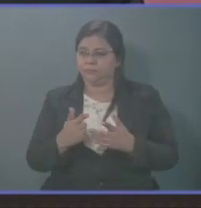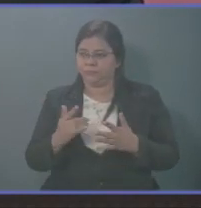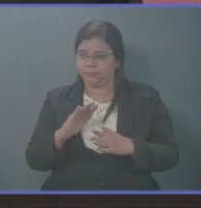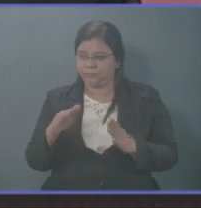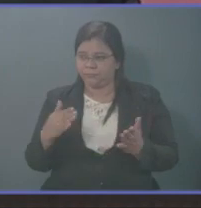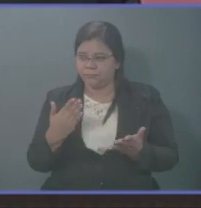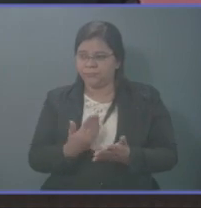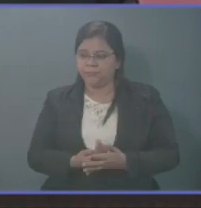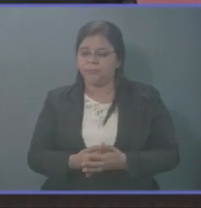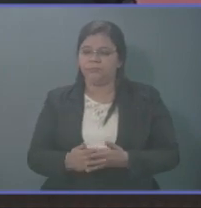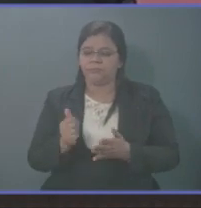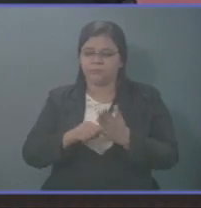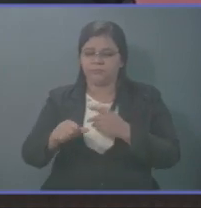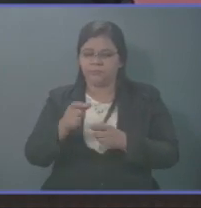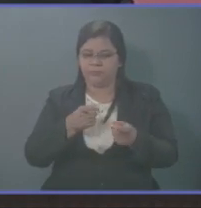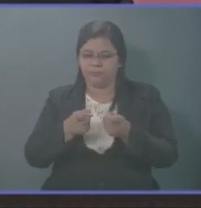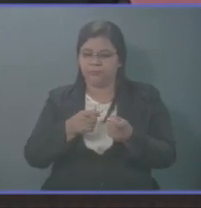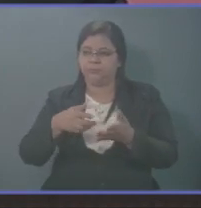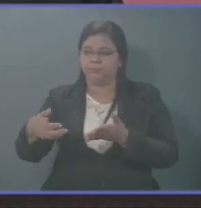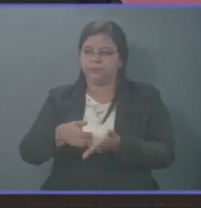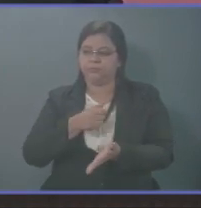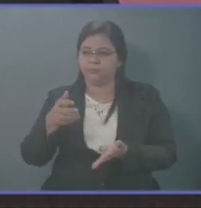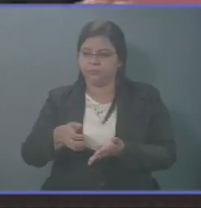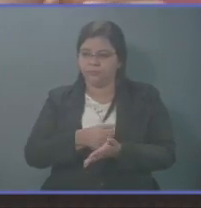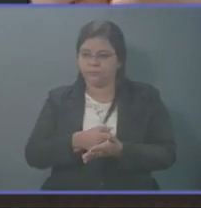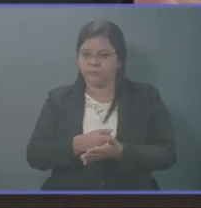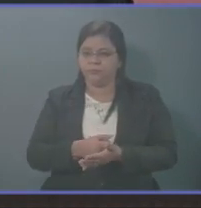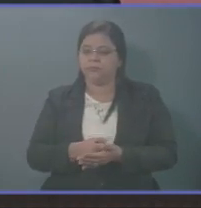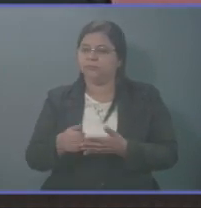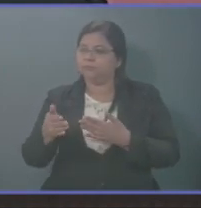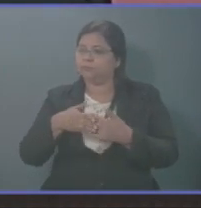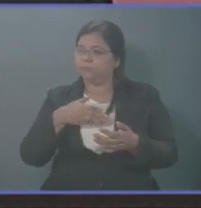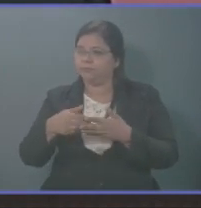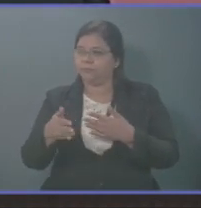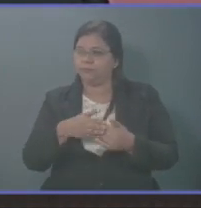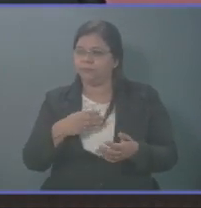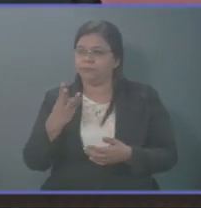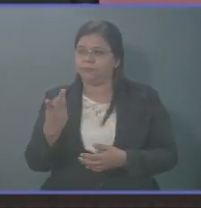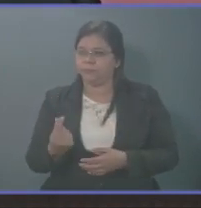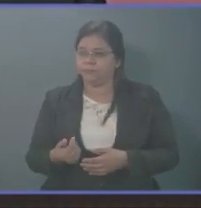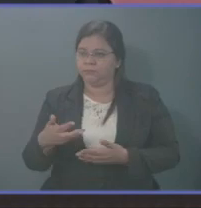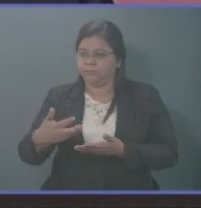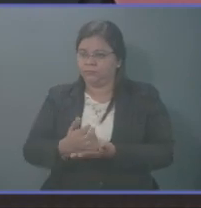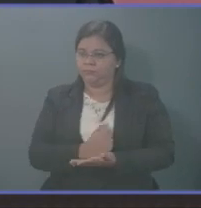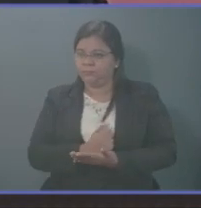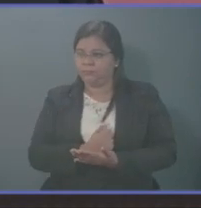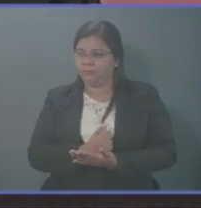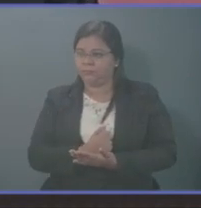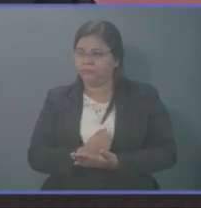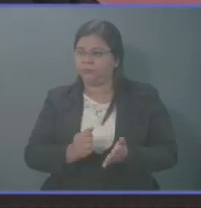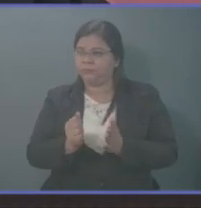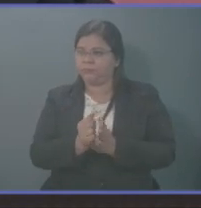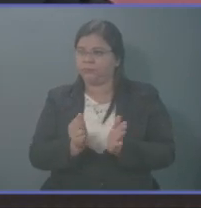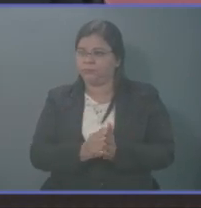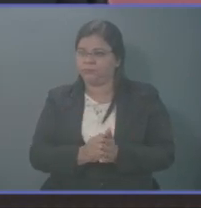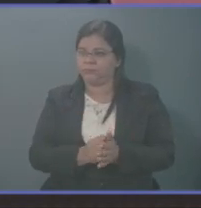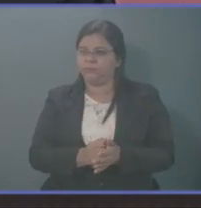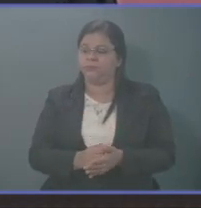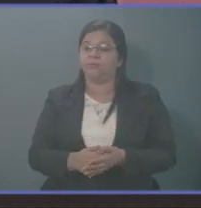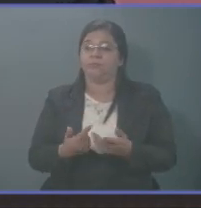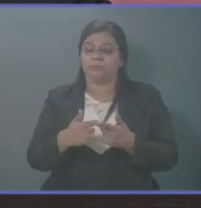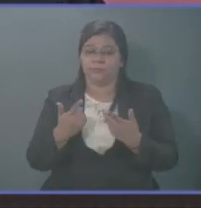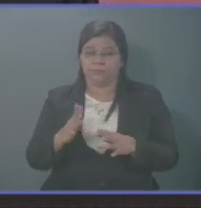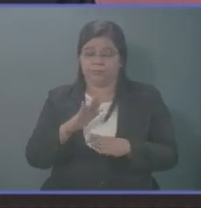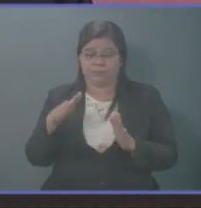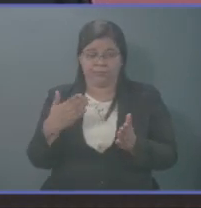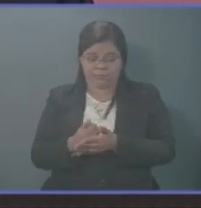por parte de la administración tributaria, independientemente del monto del impuesto a pagar. Artículo 10. Exonérase